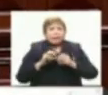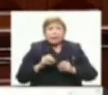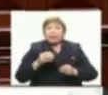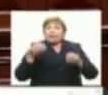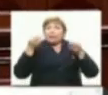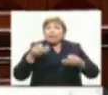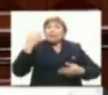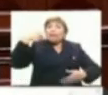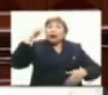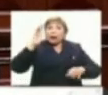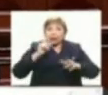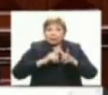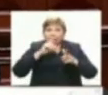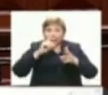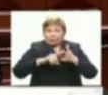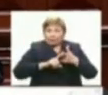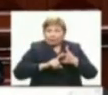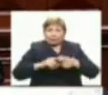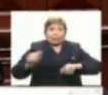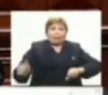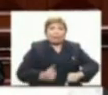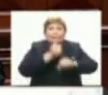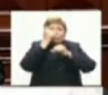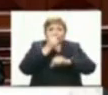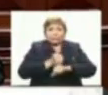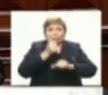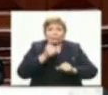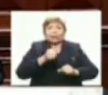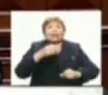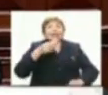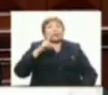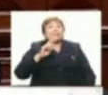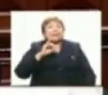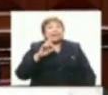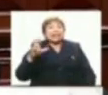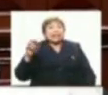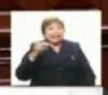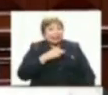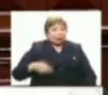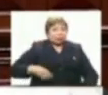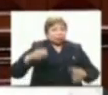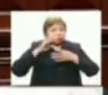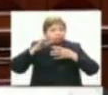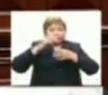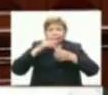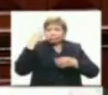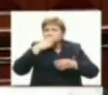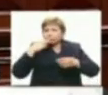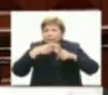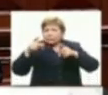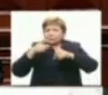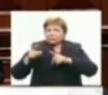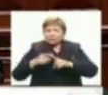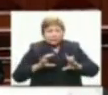Fue entonces y con la fundación del virreinato que se establecieron las castas y diferencias que hasta